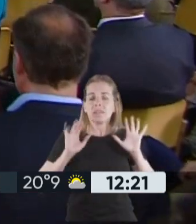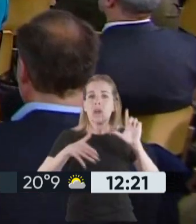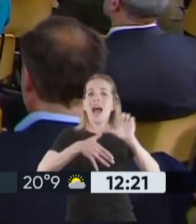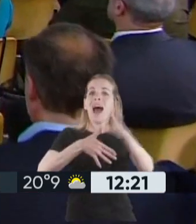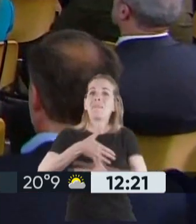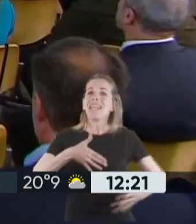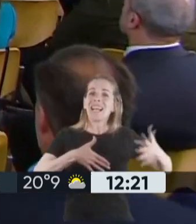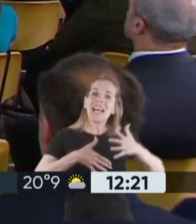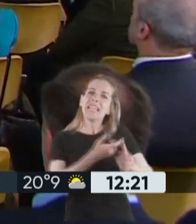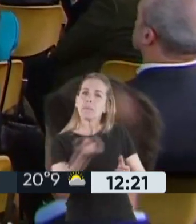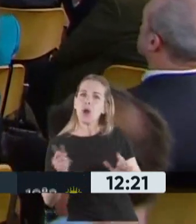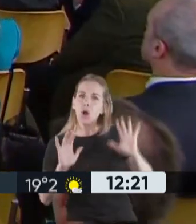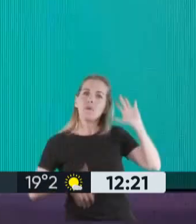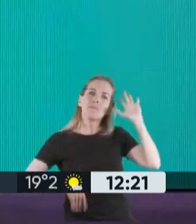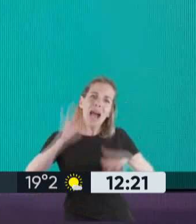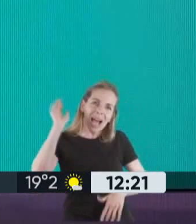en Centroamérica.